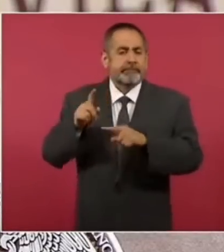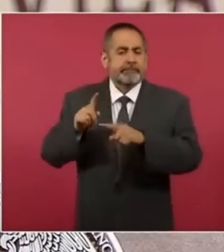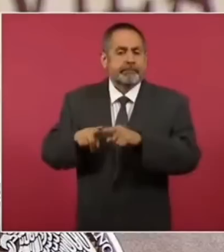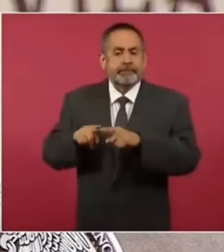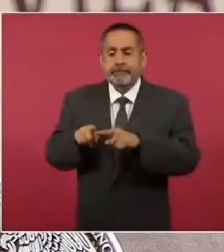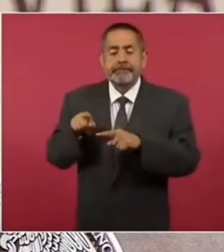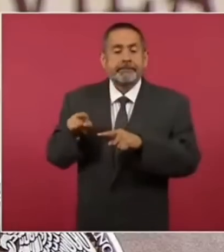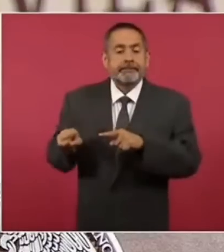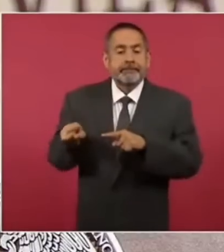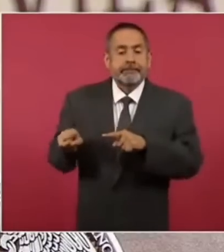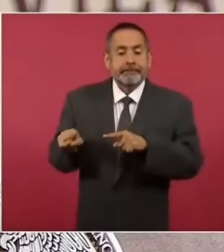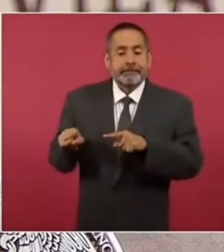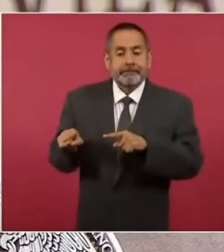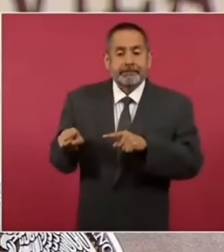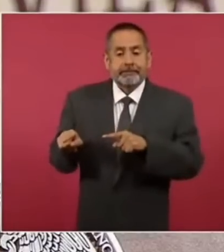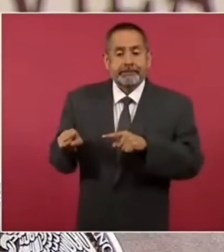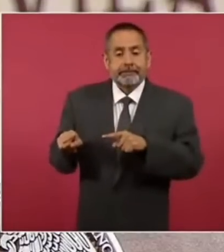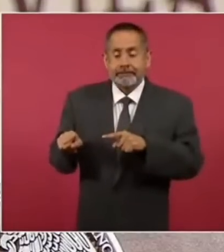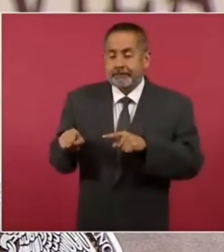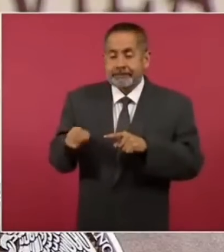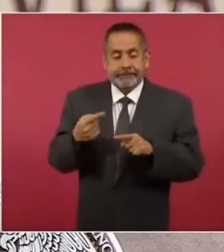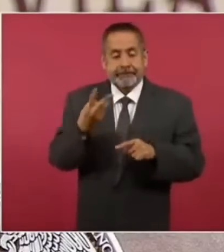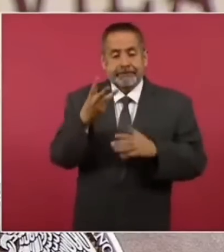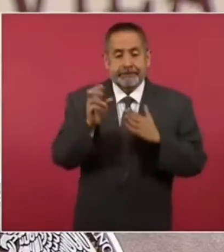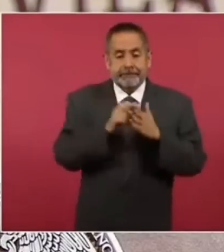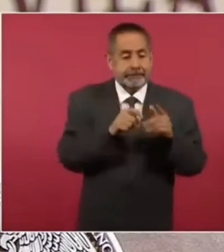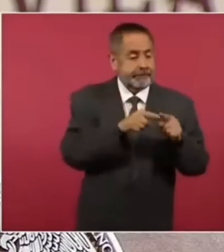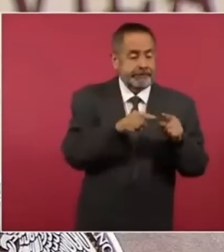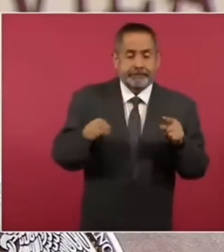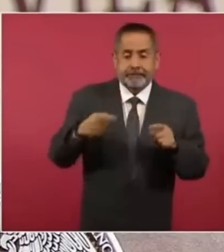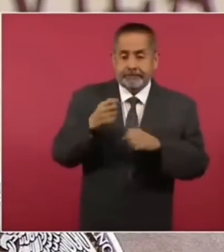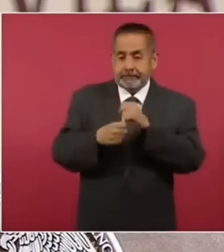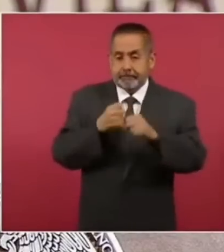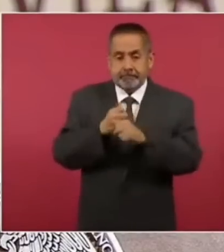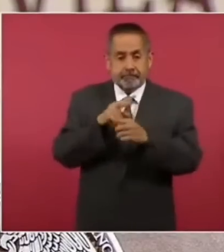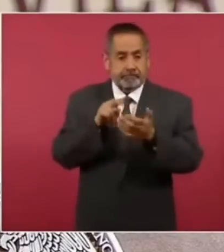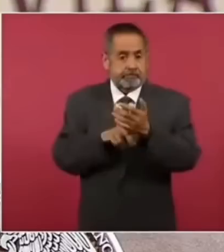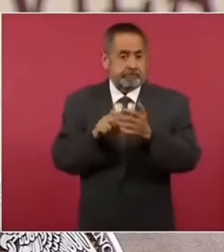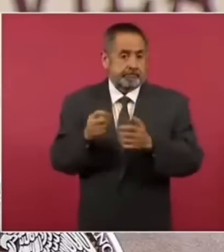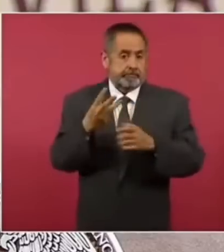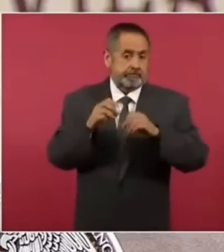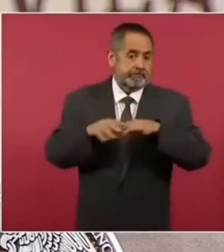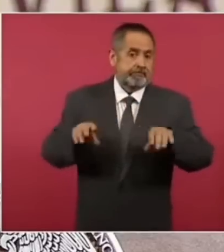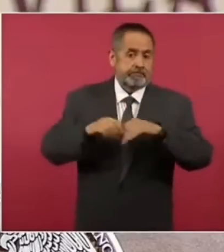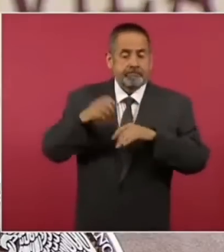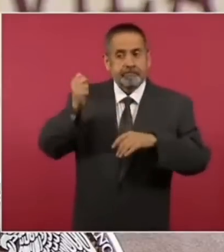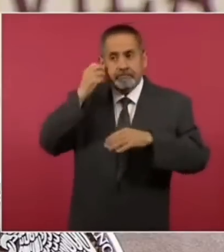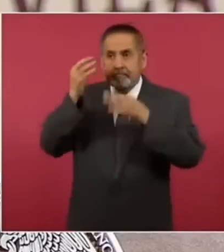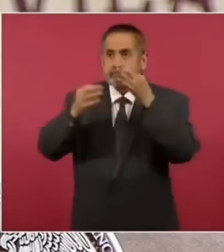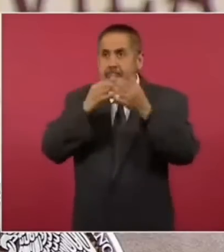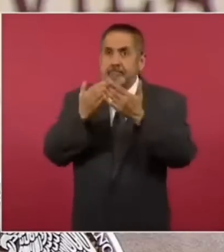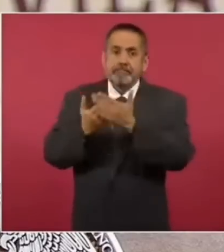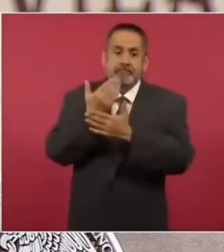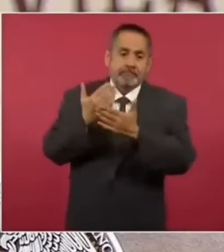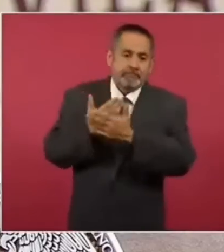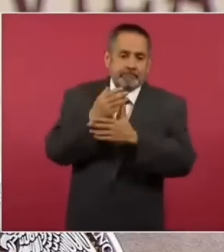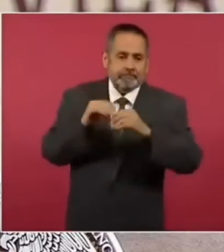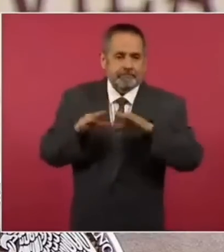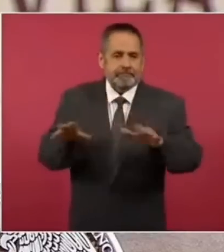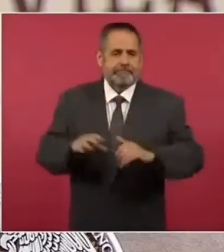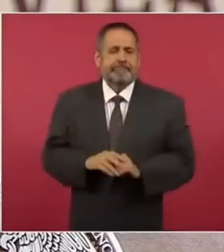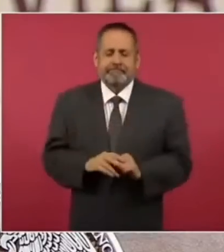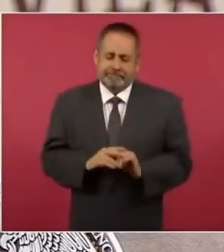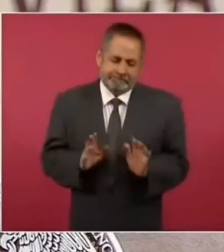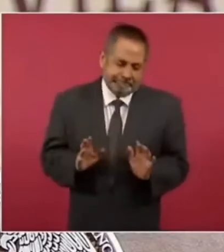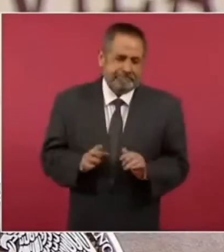los primeros 3 meses del año 2023 de las conferencias matutinas. Ahí nada